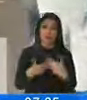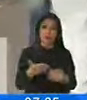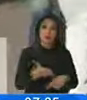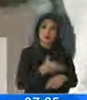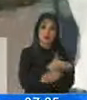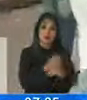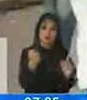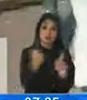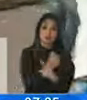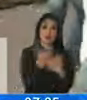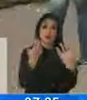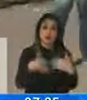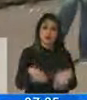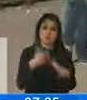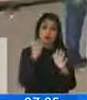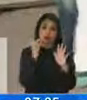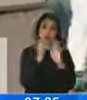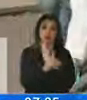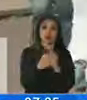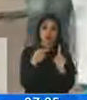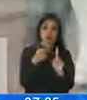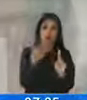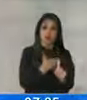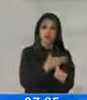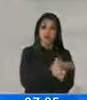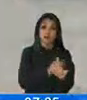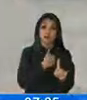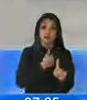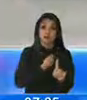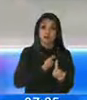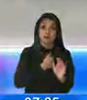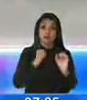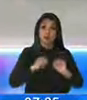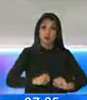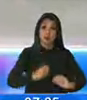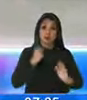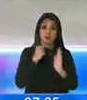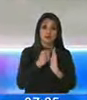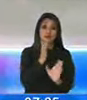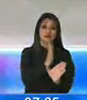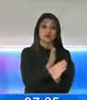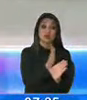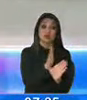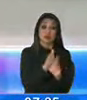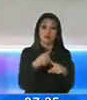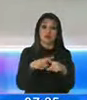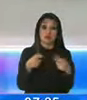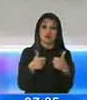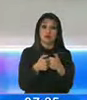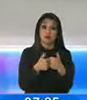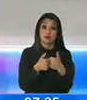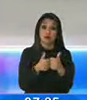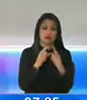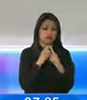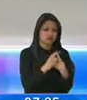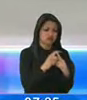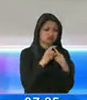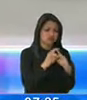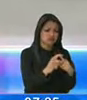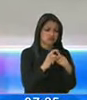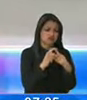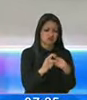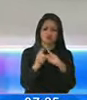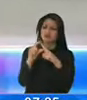tipo de violencia. Ella cuenta que fue una víctima más. Una violencia psicológica con mi ex enamorada. ¿Y cómo fue? ¿Qué le